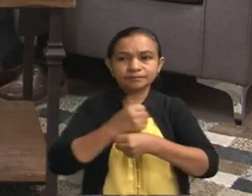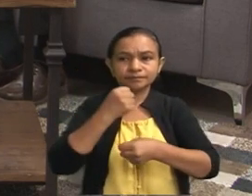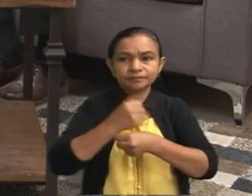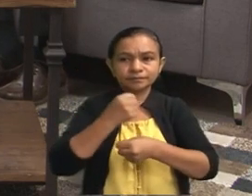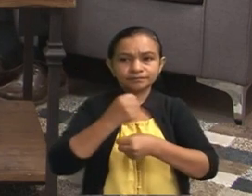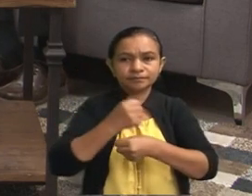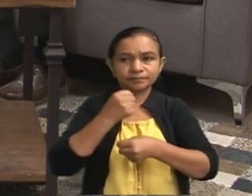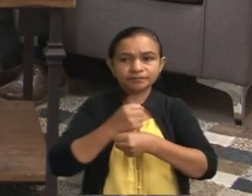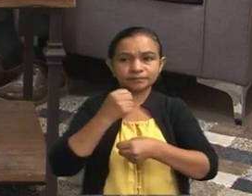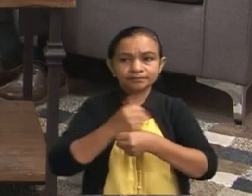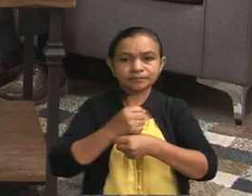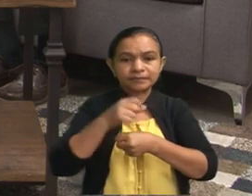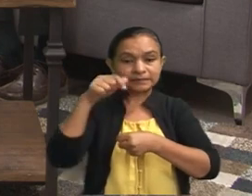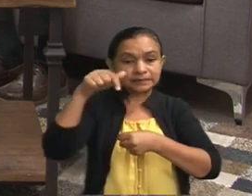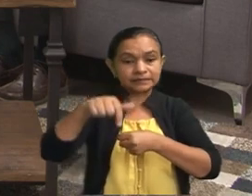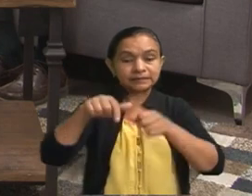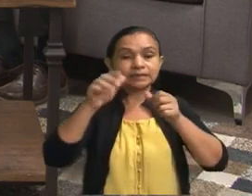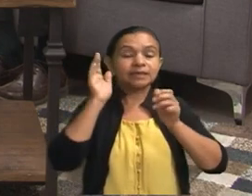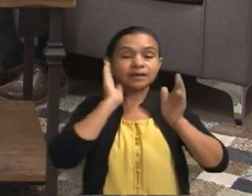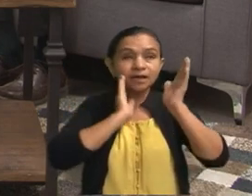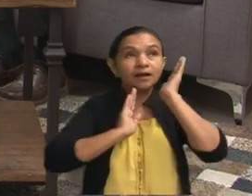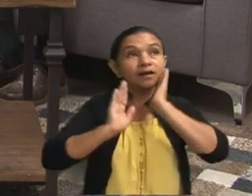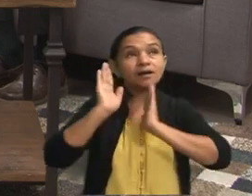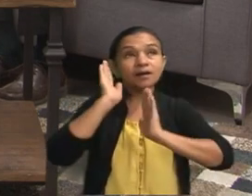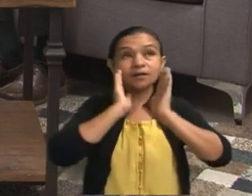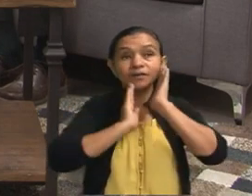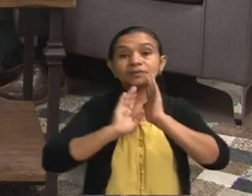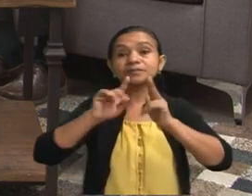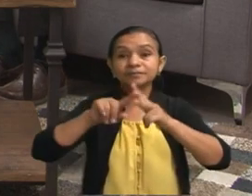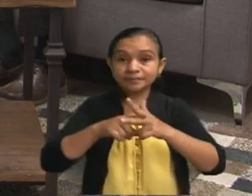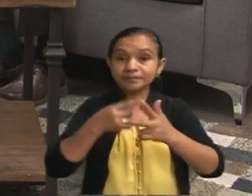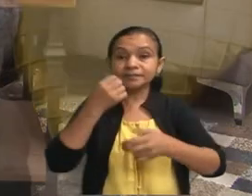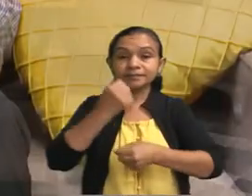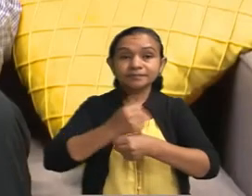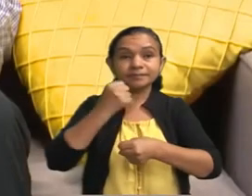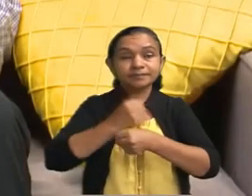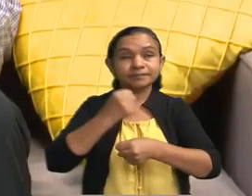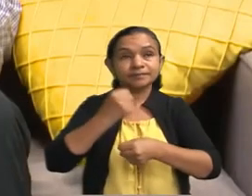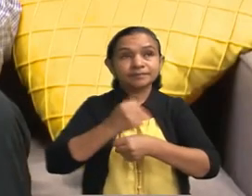a partir de ahora, agosto de este año. Y